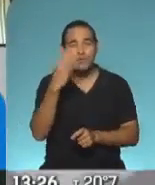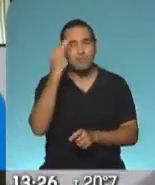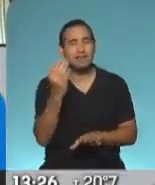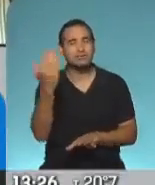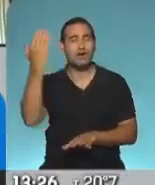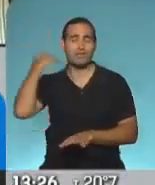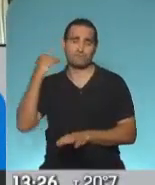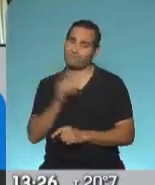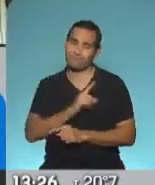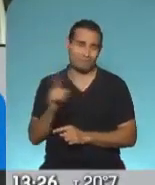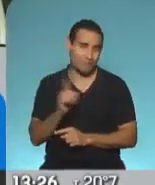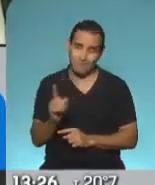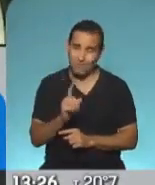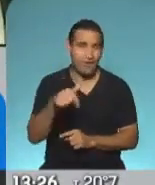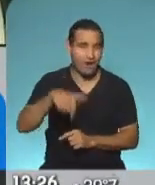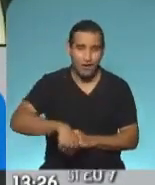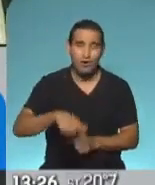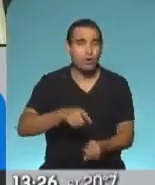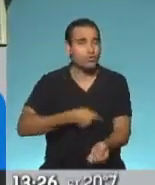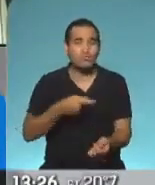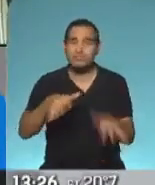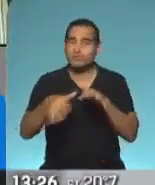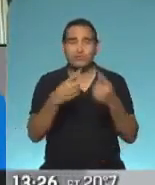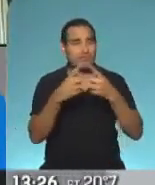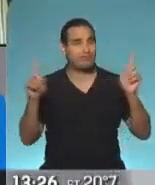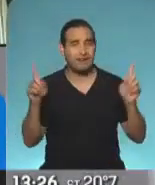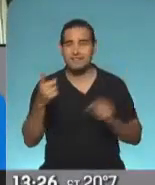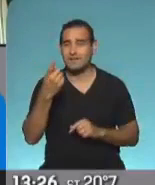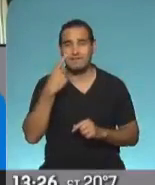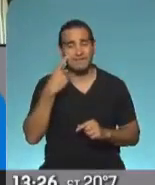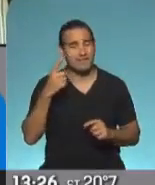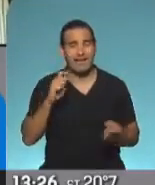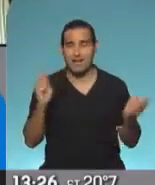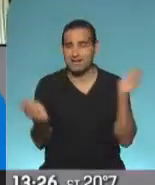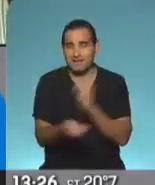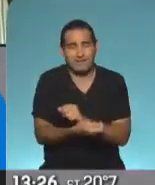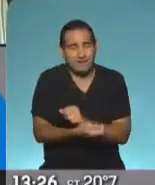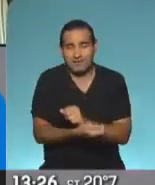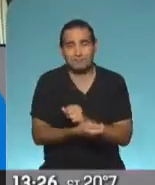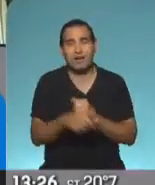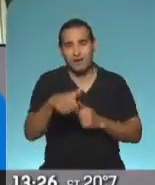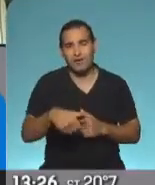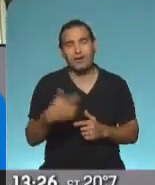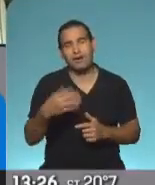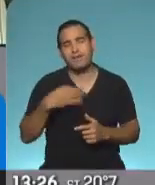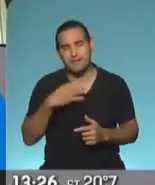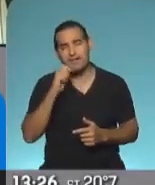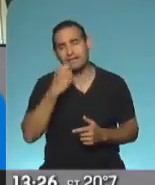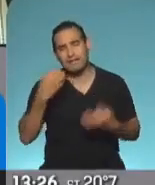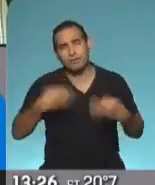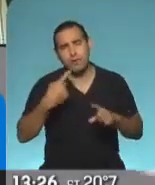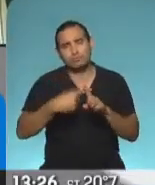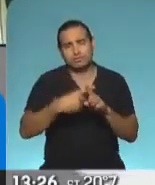lamento desilusionarlo, no es así. Tendremos que acostumbrarnos a vivir de otra manera y a seguir disfrutando de la vida, que tiene muchas cosas positivas,